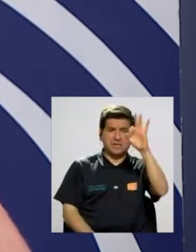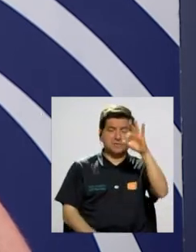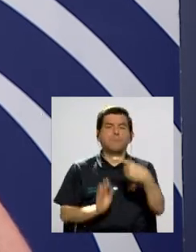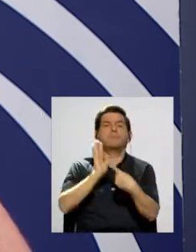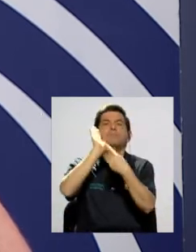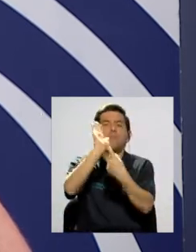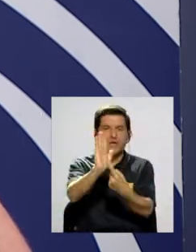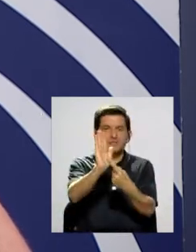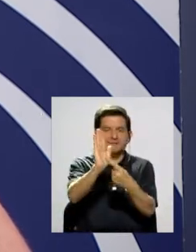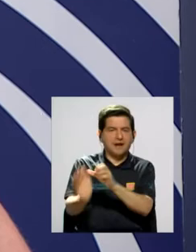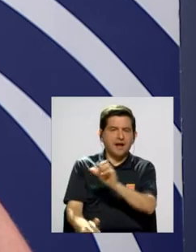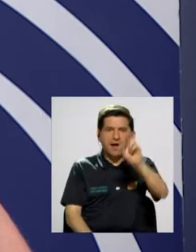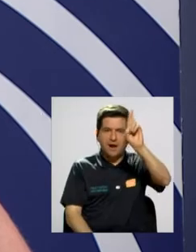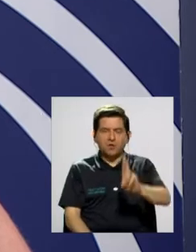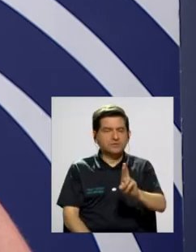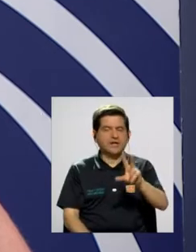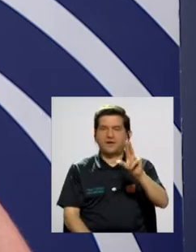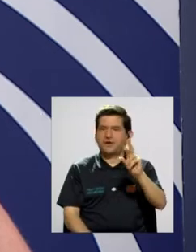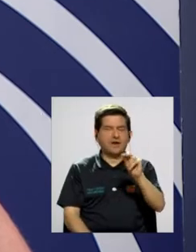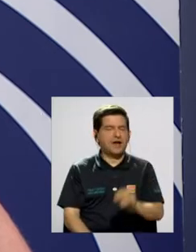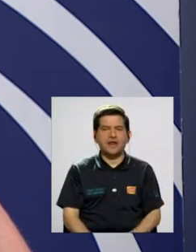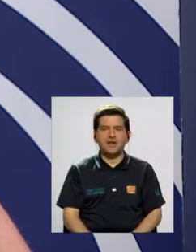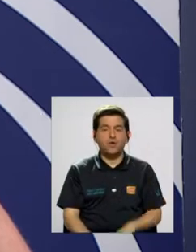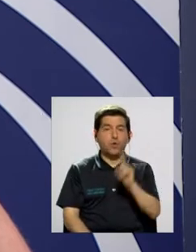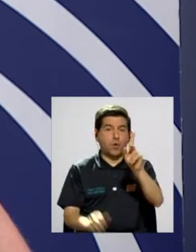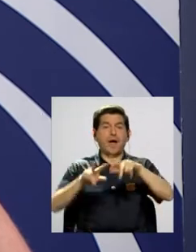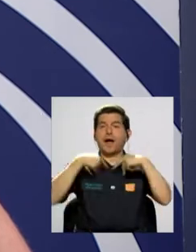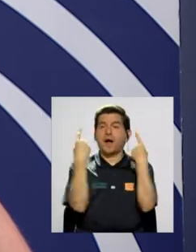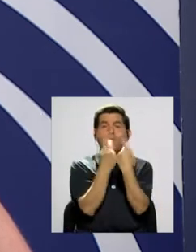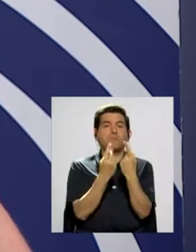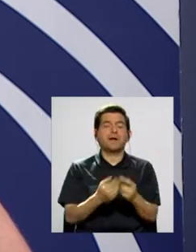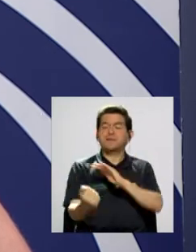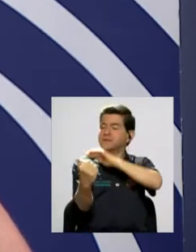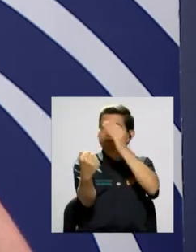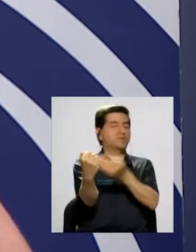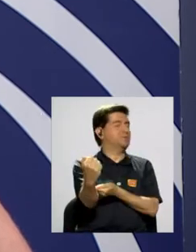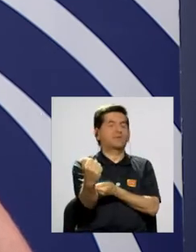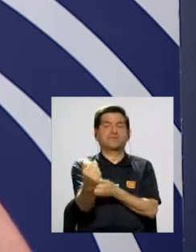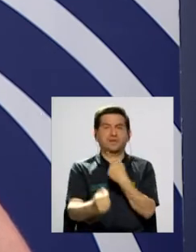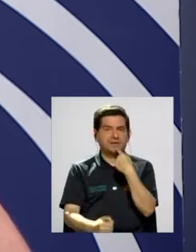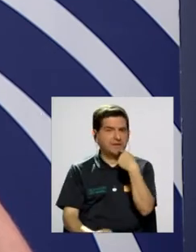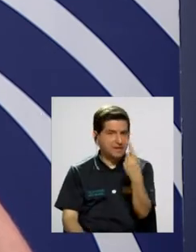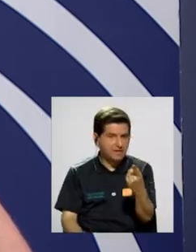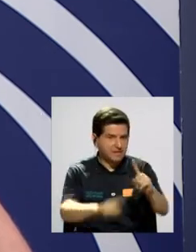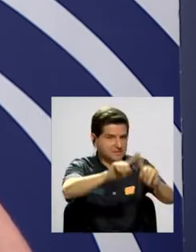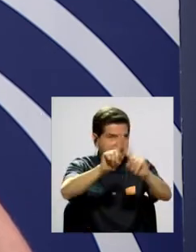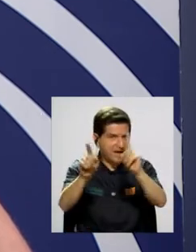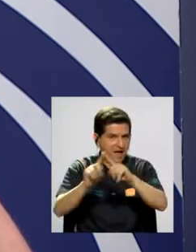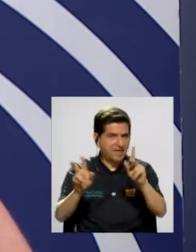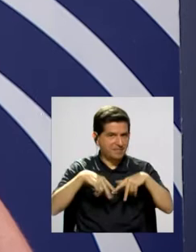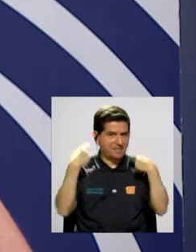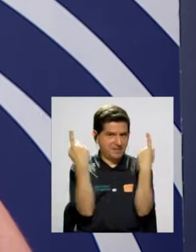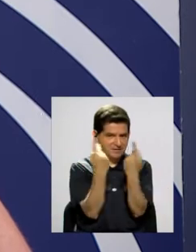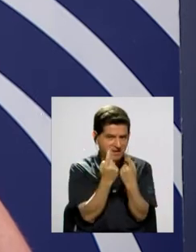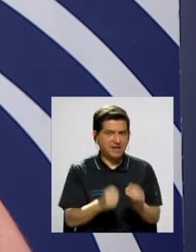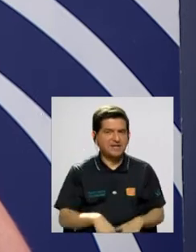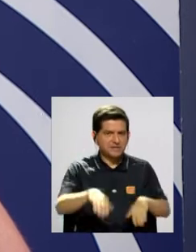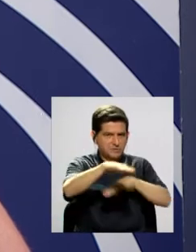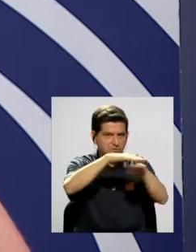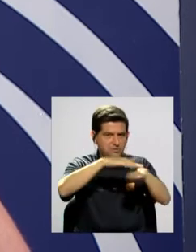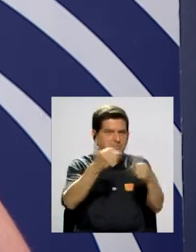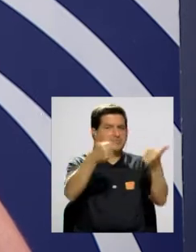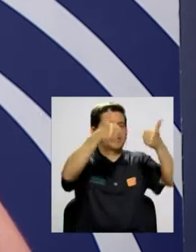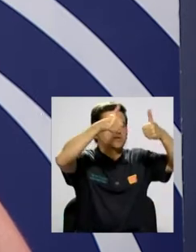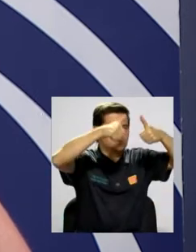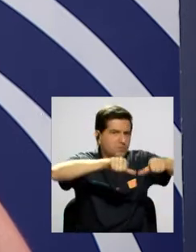indica que Costa Rica no le está dando mandato a un partido político, le está diciendo en este caso a varios partidos políticos que sobre la base de un